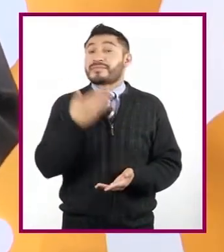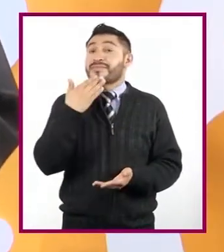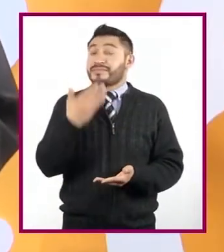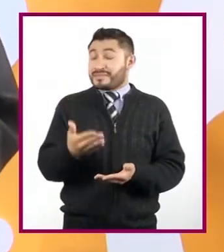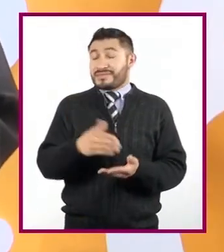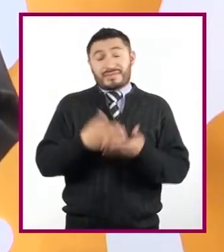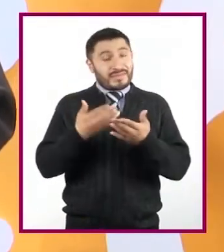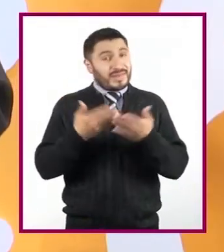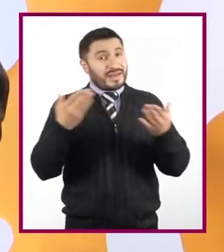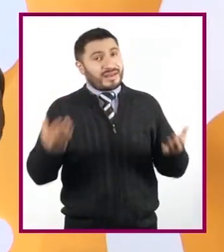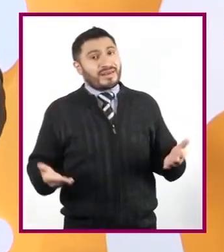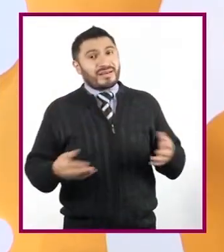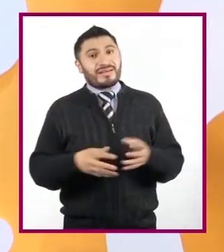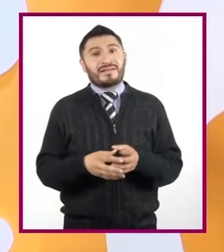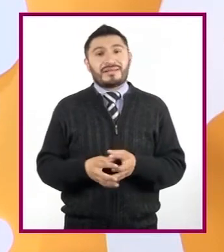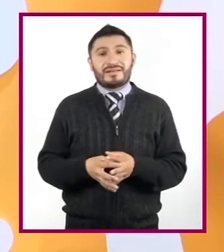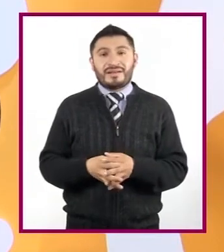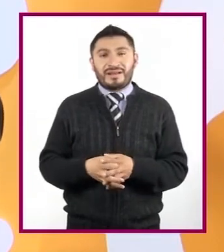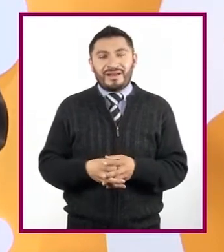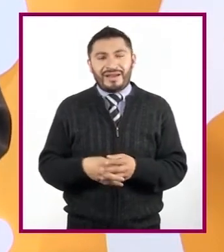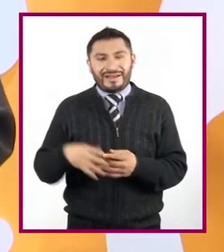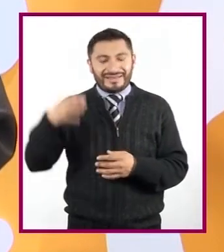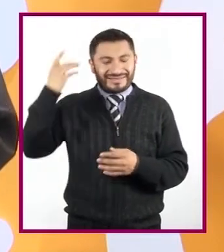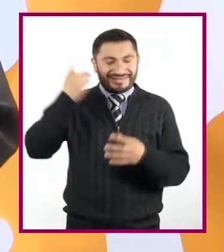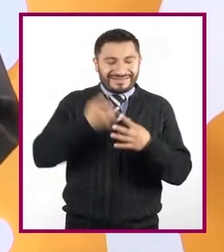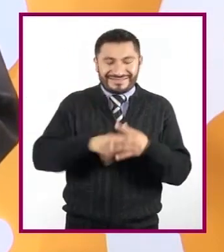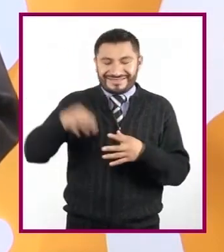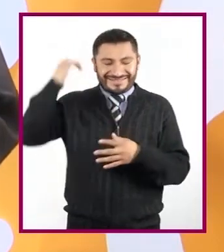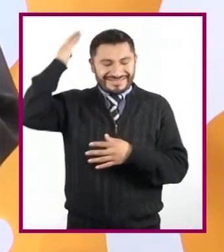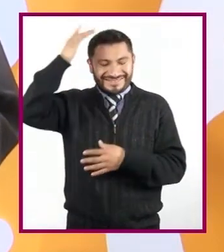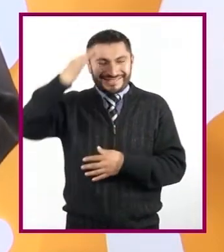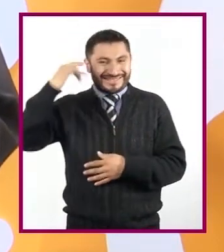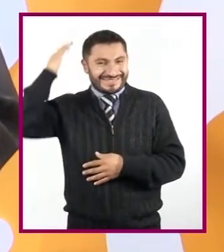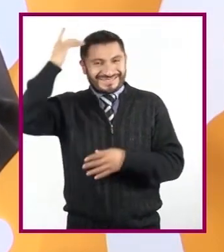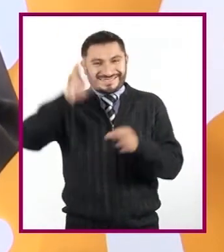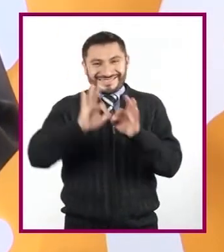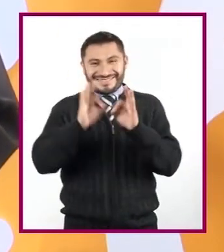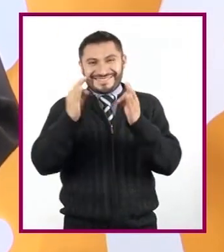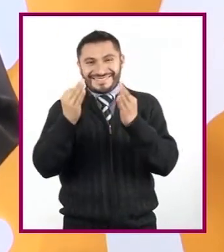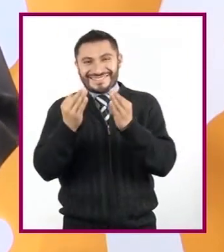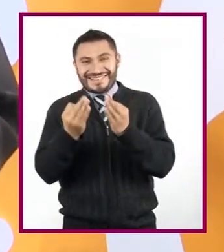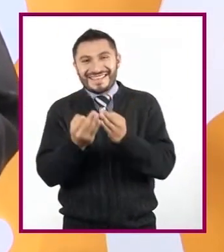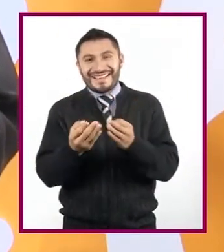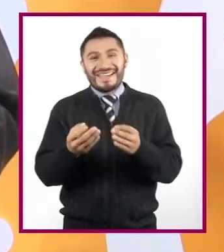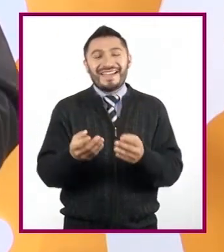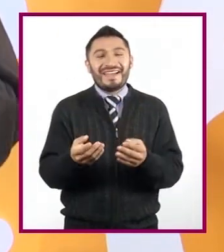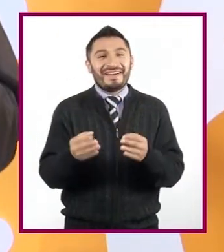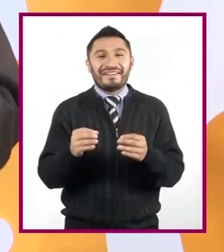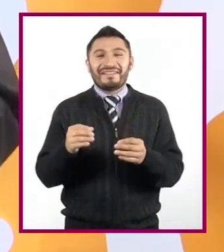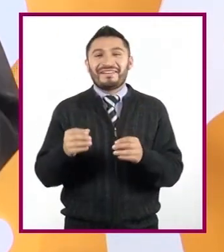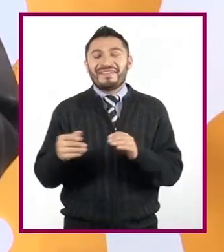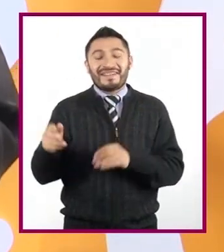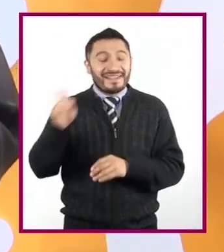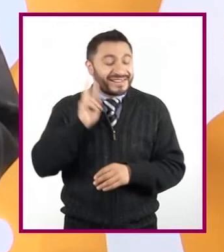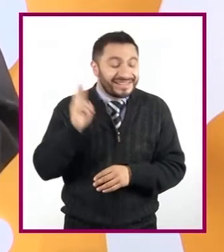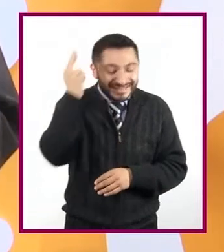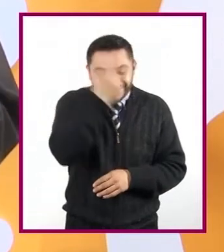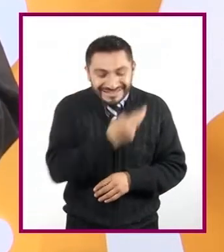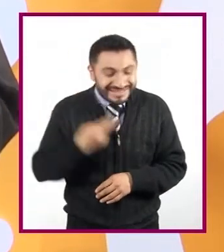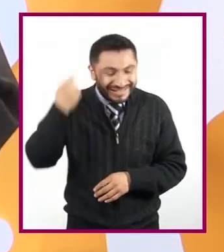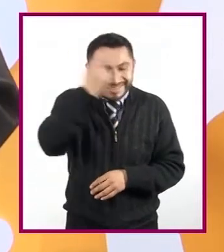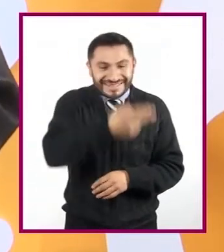ahora iniciemos con el análisis de los métodos o técnicas de muestreo que nos permitan